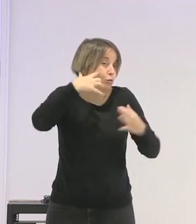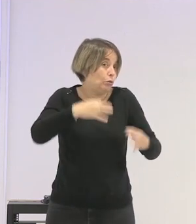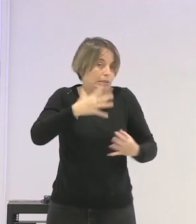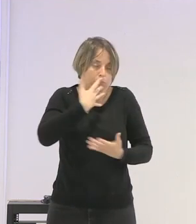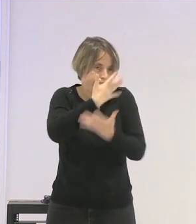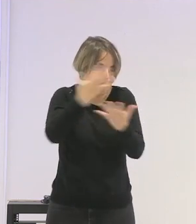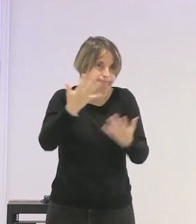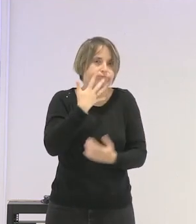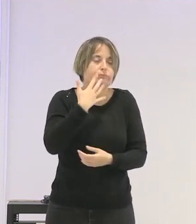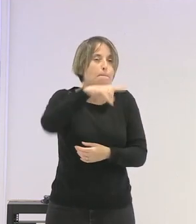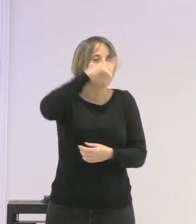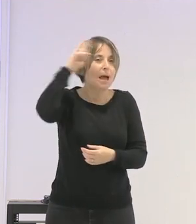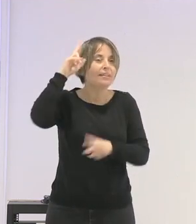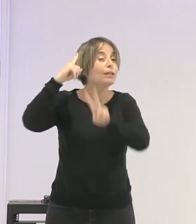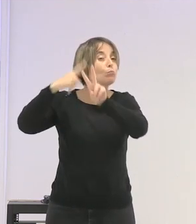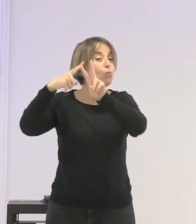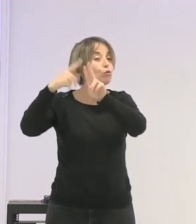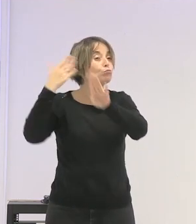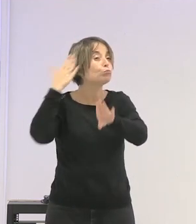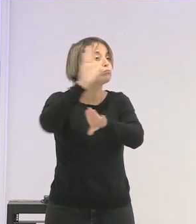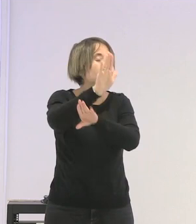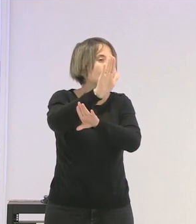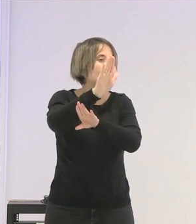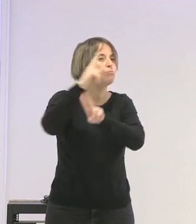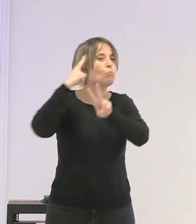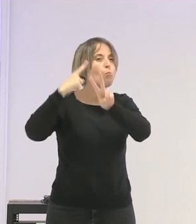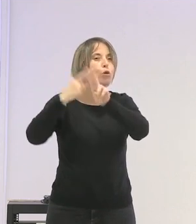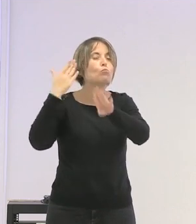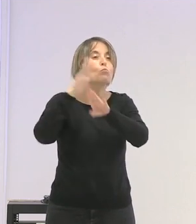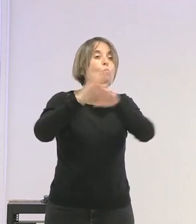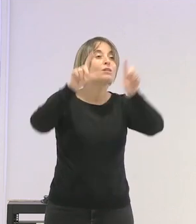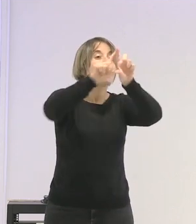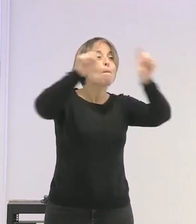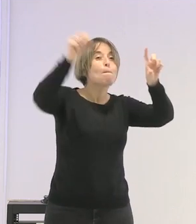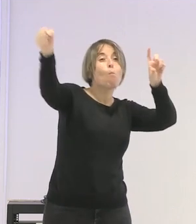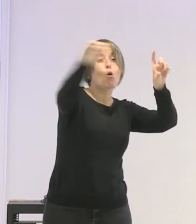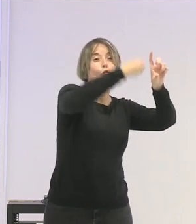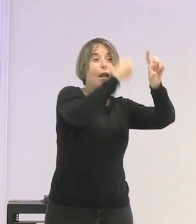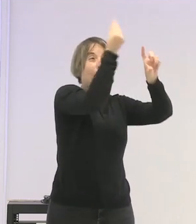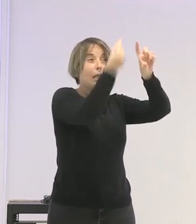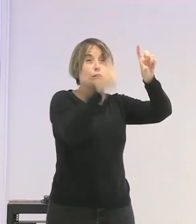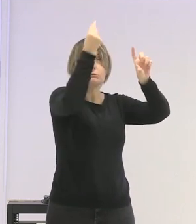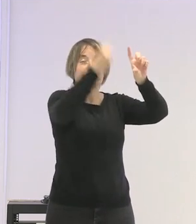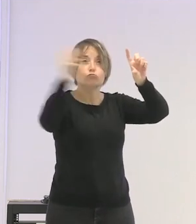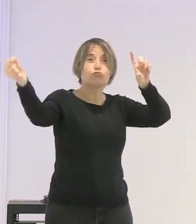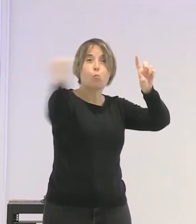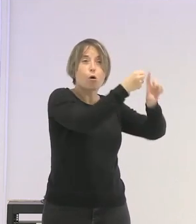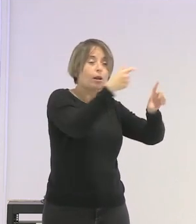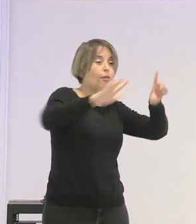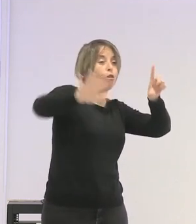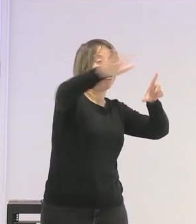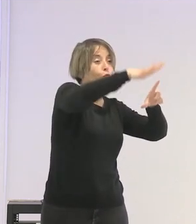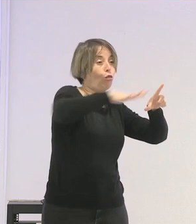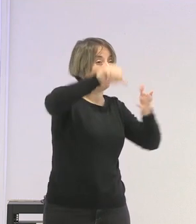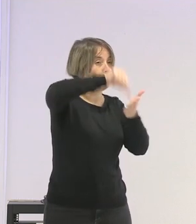Madrid Vox propuso que se borrara un mural feminista que había en un barrio de la